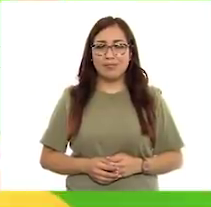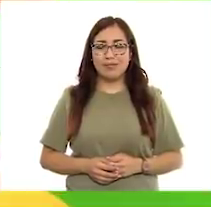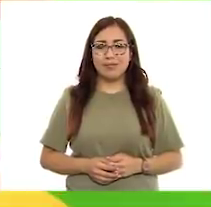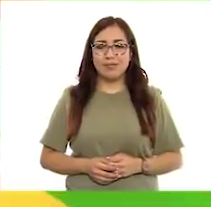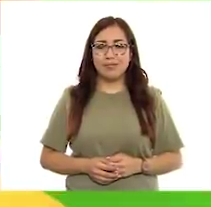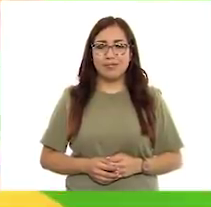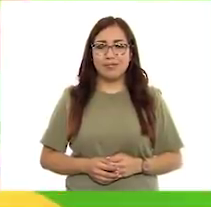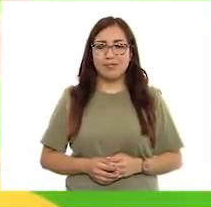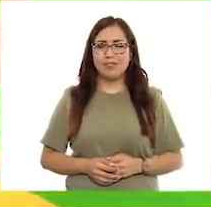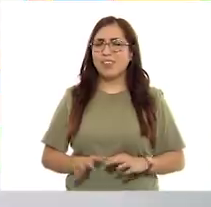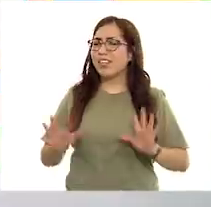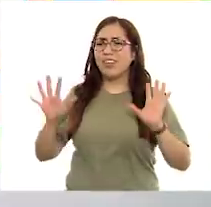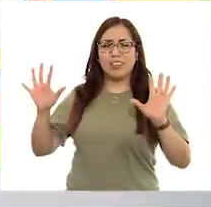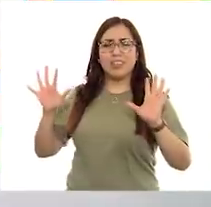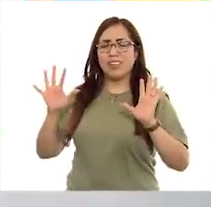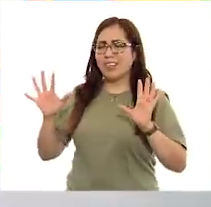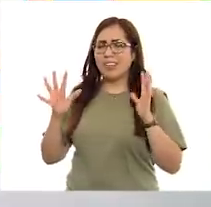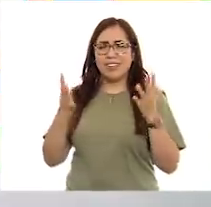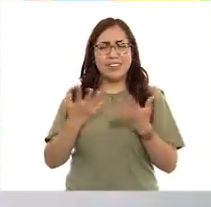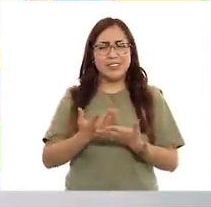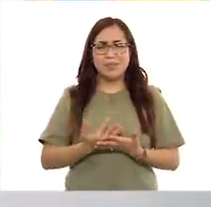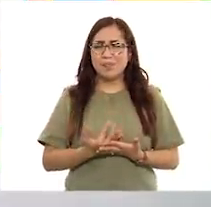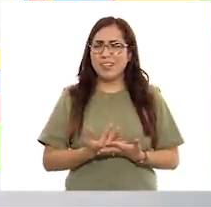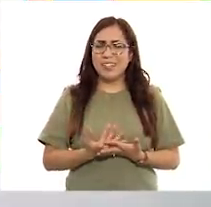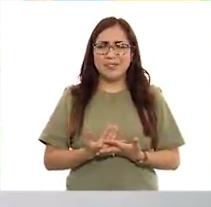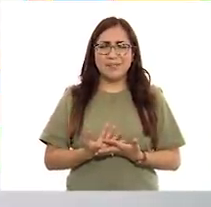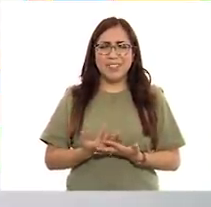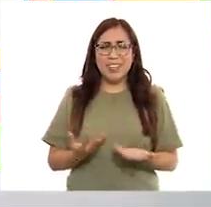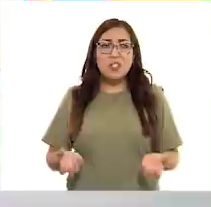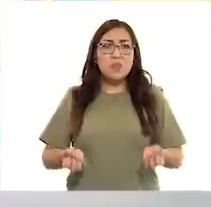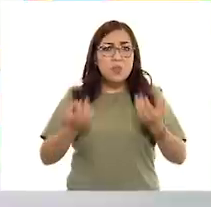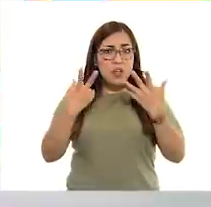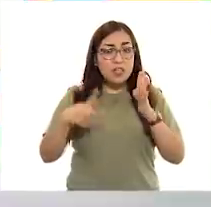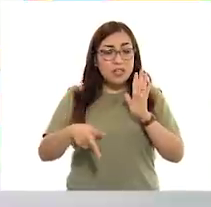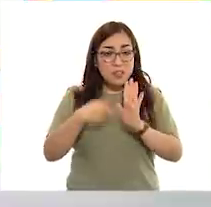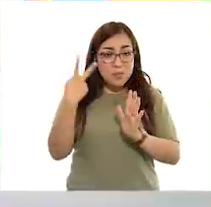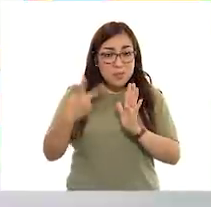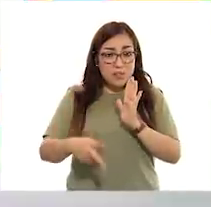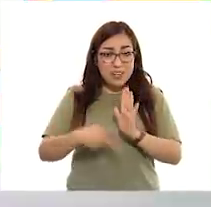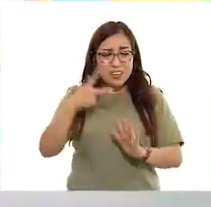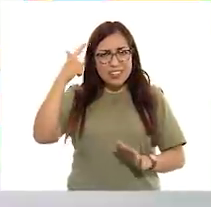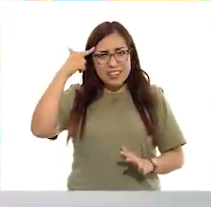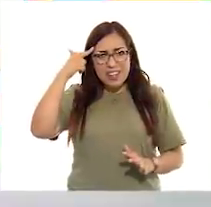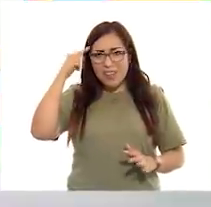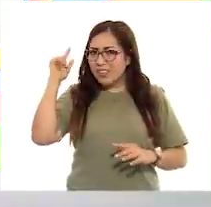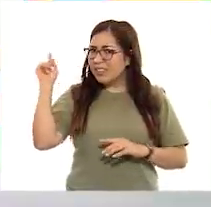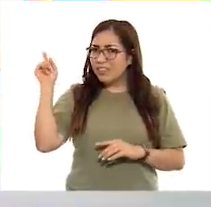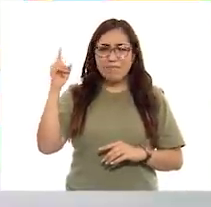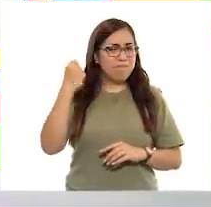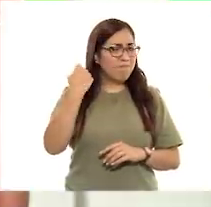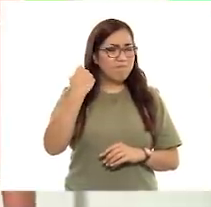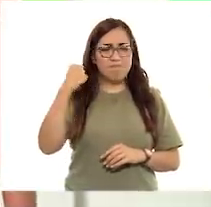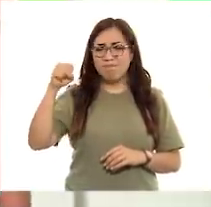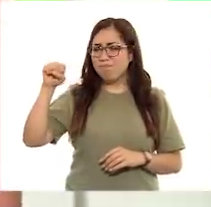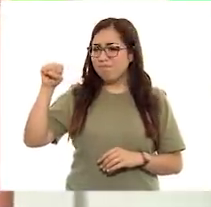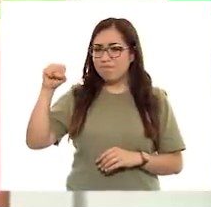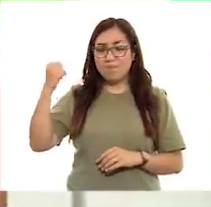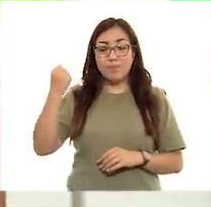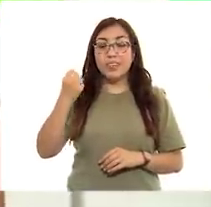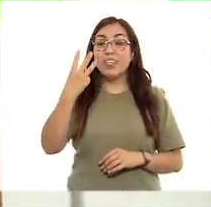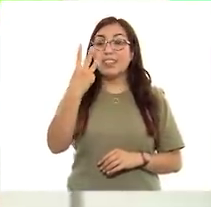No, no, espérame, espérame, espérame, espérame, espérame. ¿Cuántas veces es el movimiento de la cabeza? El movimiento de cabeza